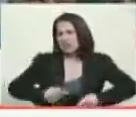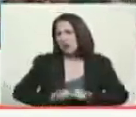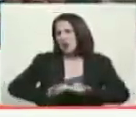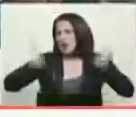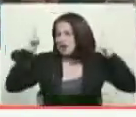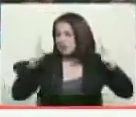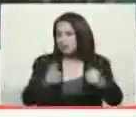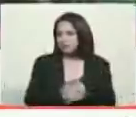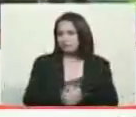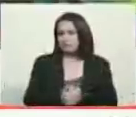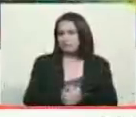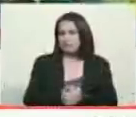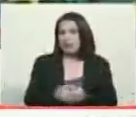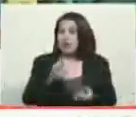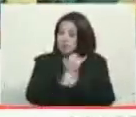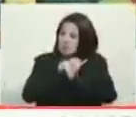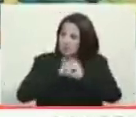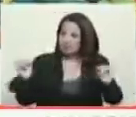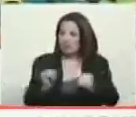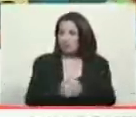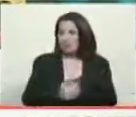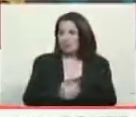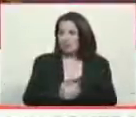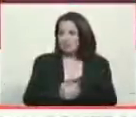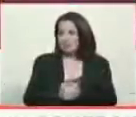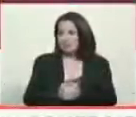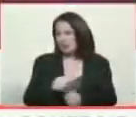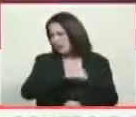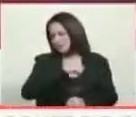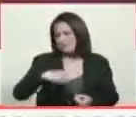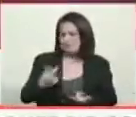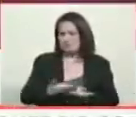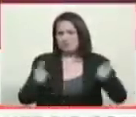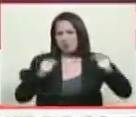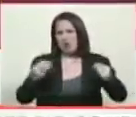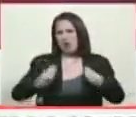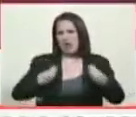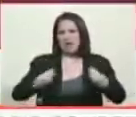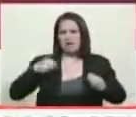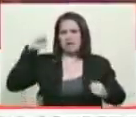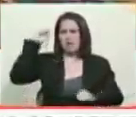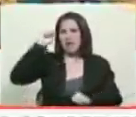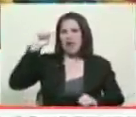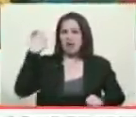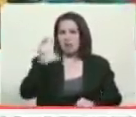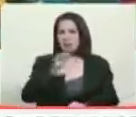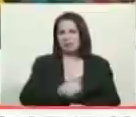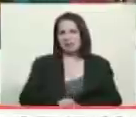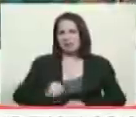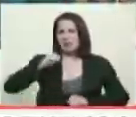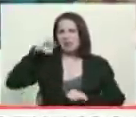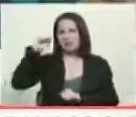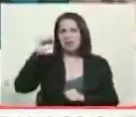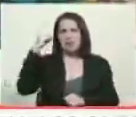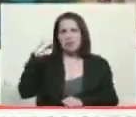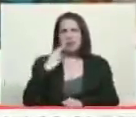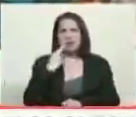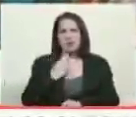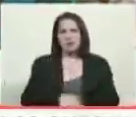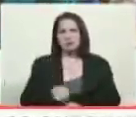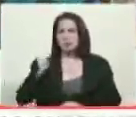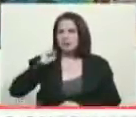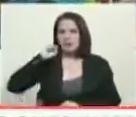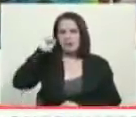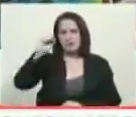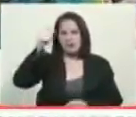libres, a ser independientes, a ser soberanos? ¡Que viva la patria! ¡Que viva Bolívar! ¡Que